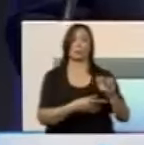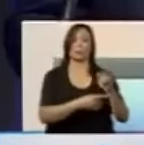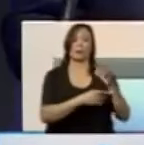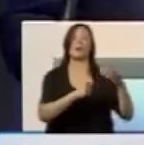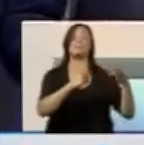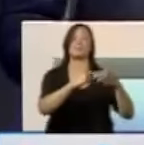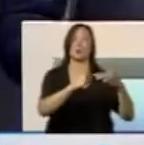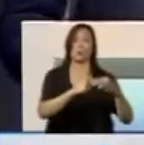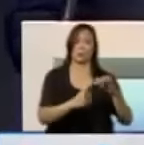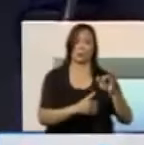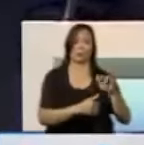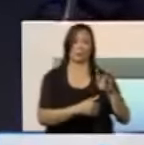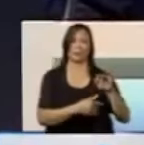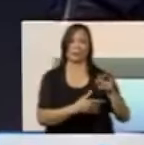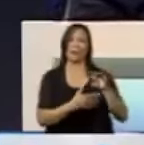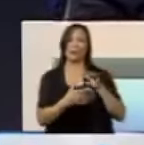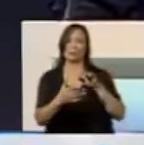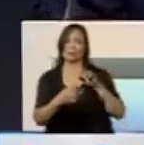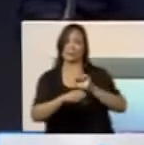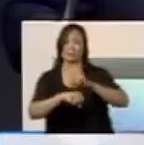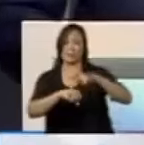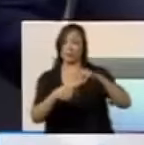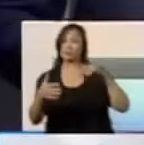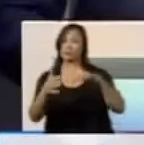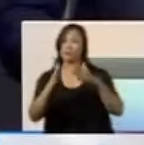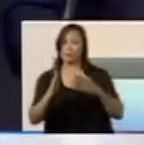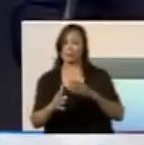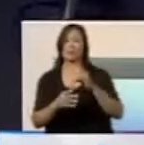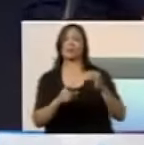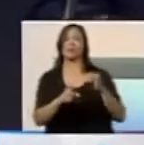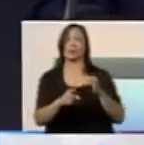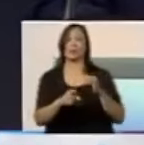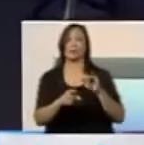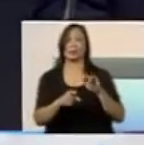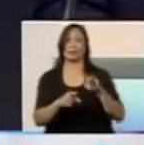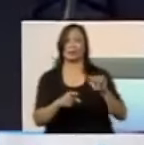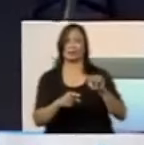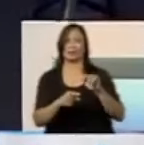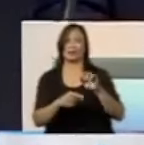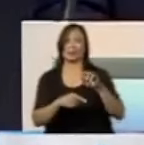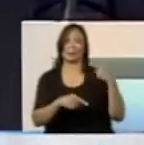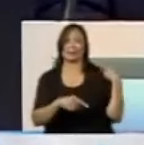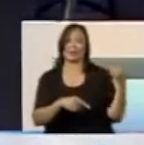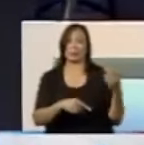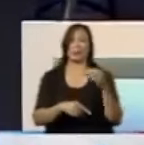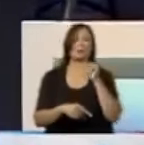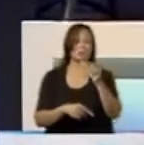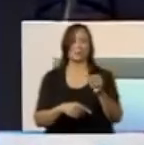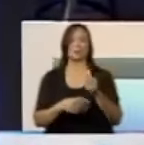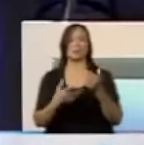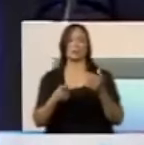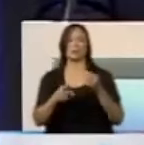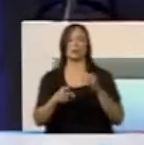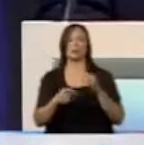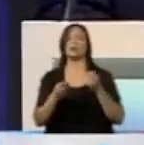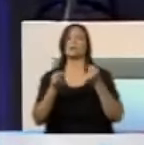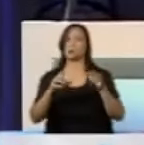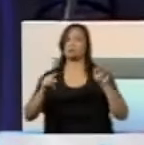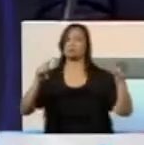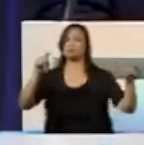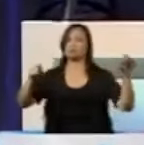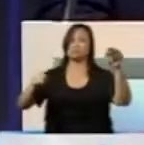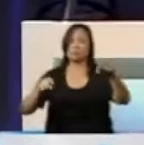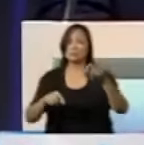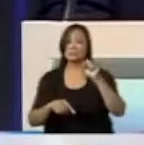del ITLA en Moca, que los estudiantes del ITLA en San Pedro de Macorís, que los estudiantes del ITLA en Nagua, están en